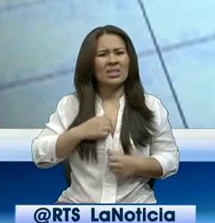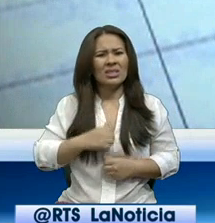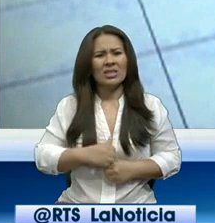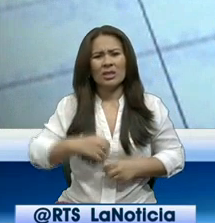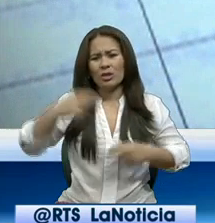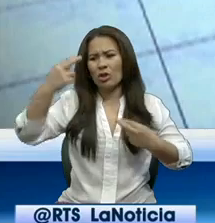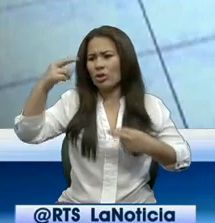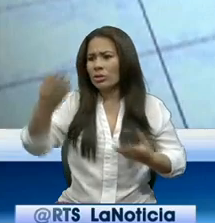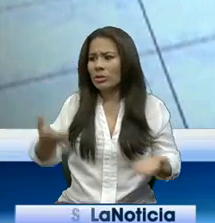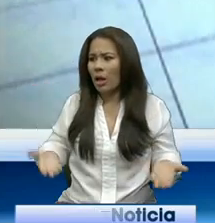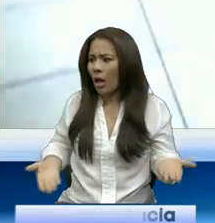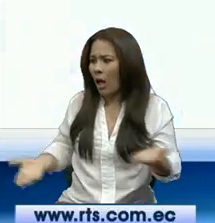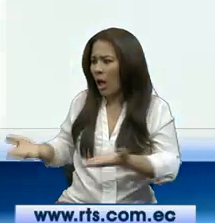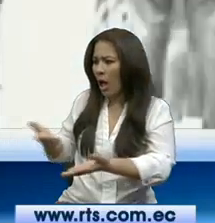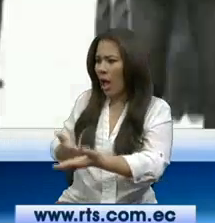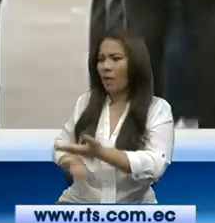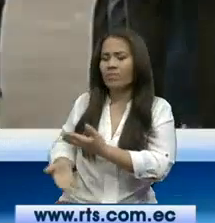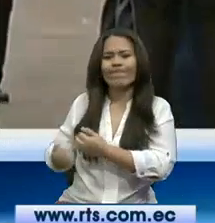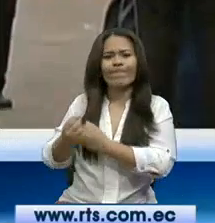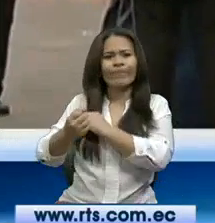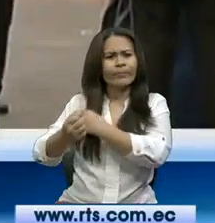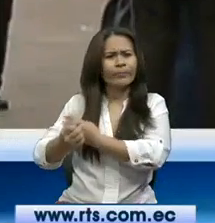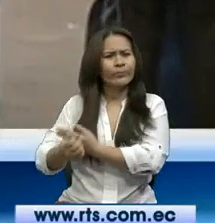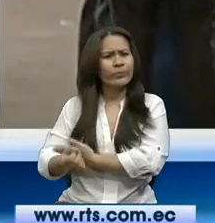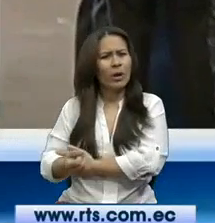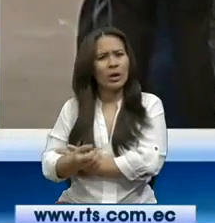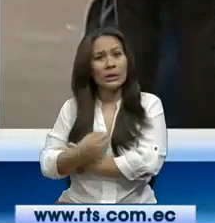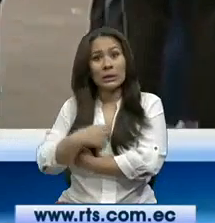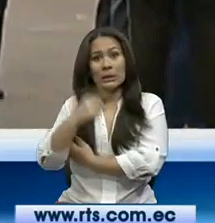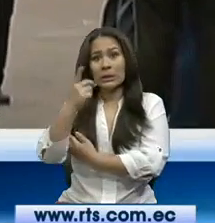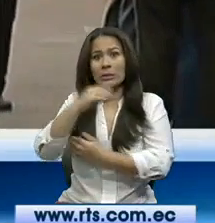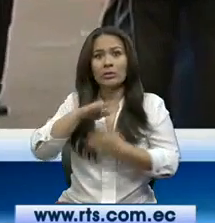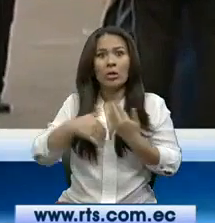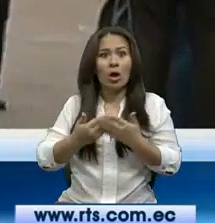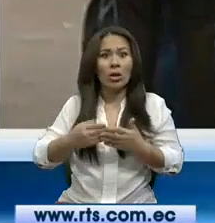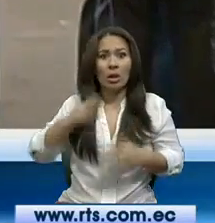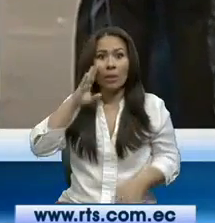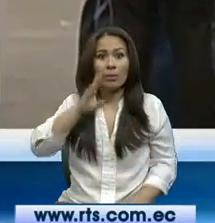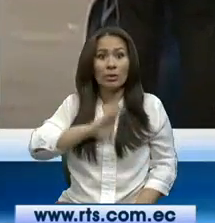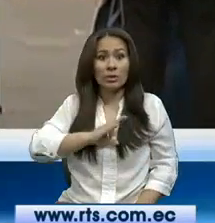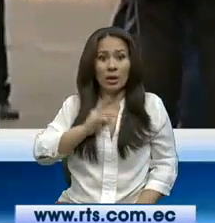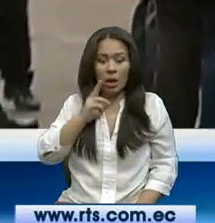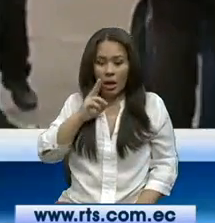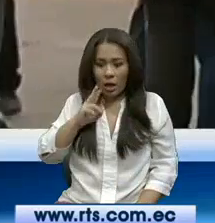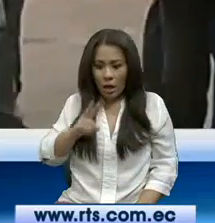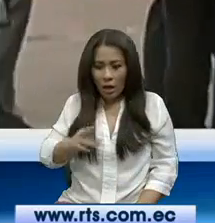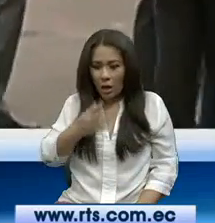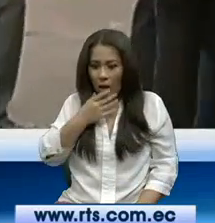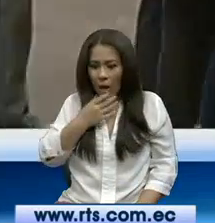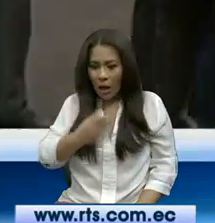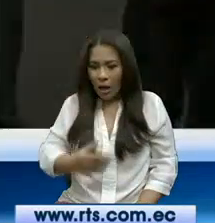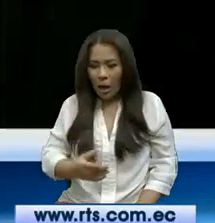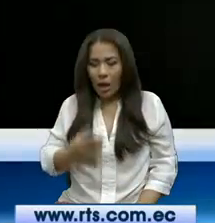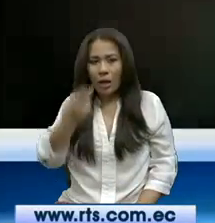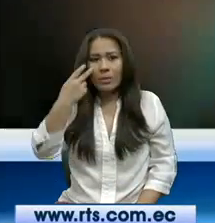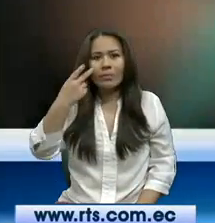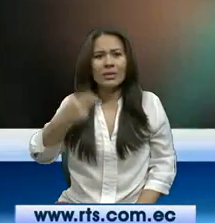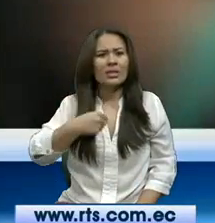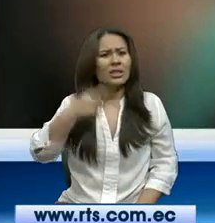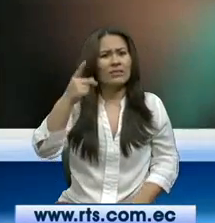crimen terrible, que es el que tenemos hoy. Un cuadro que incluso dejó perplejos a los forenses e integrantes del área de criminalística.